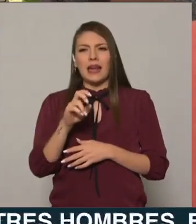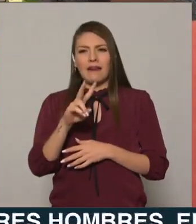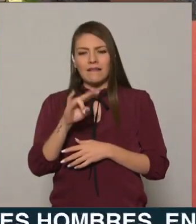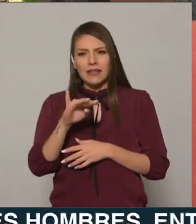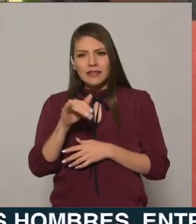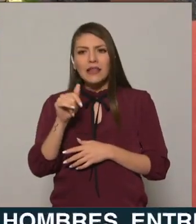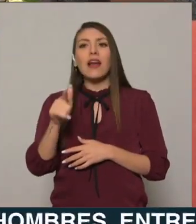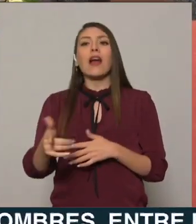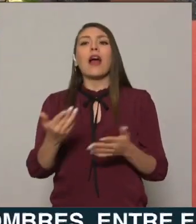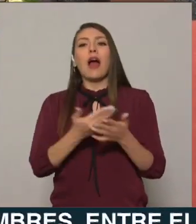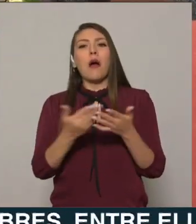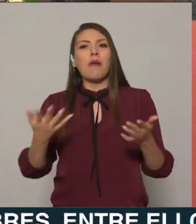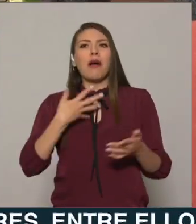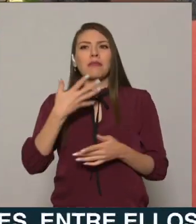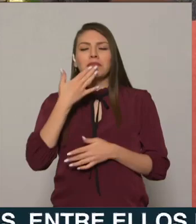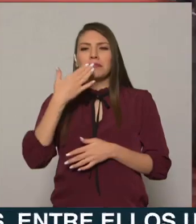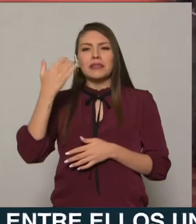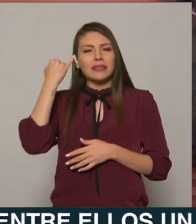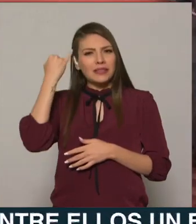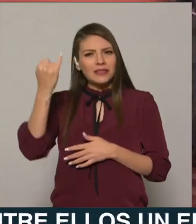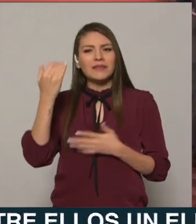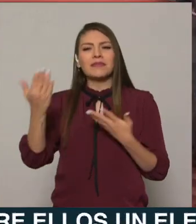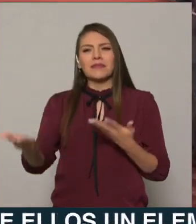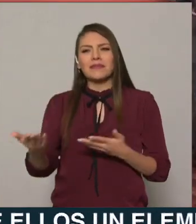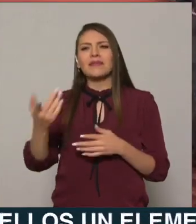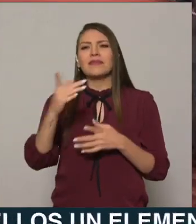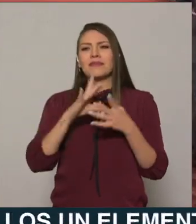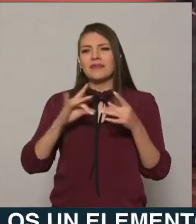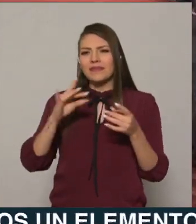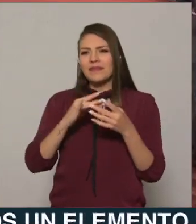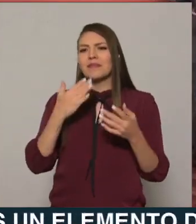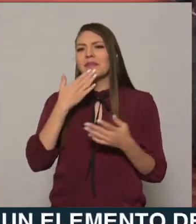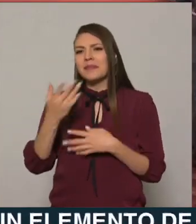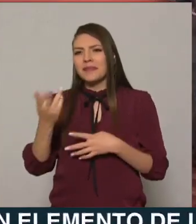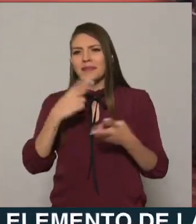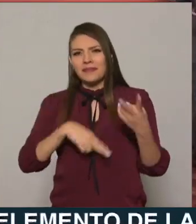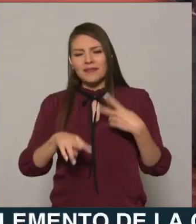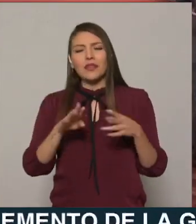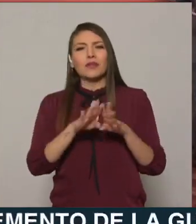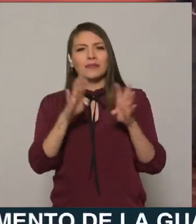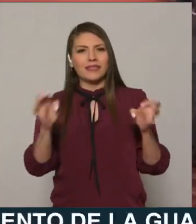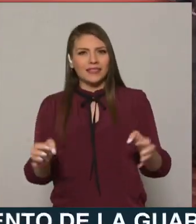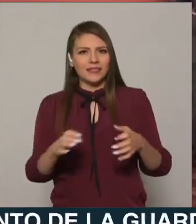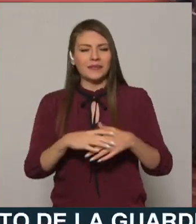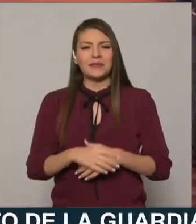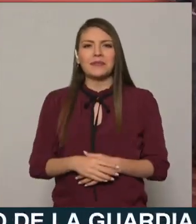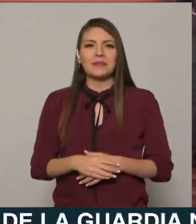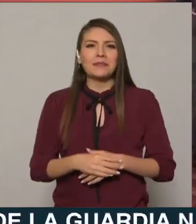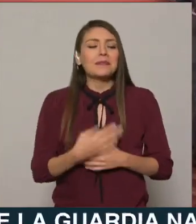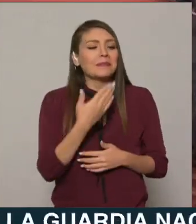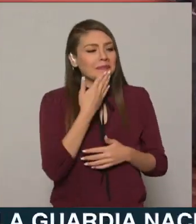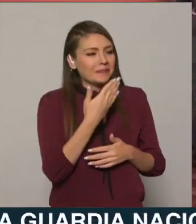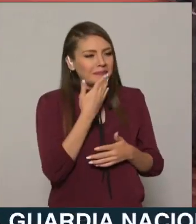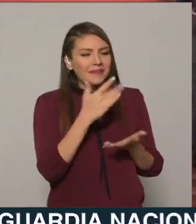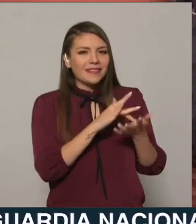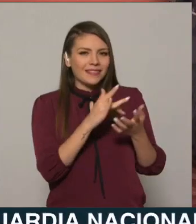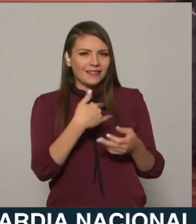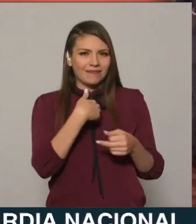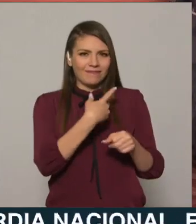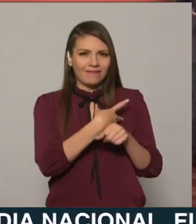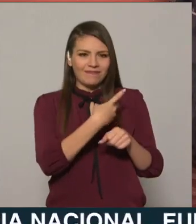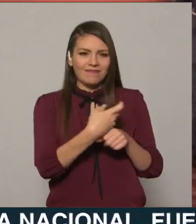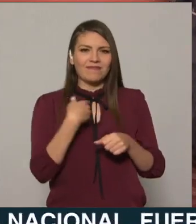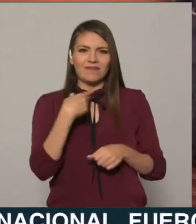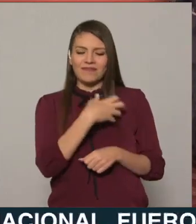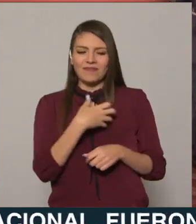idea. Y dejemos que ella nos platique más sobre esto. Mariel, bienvenida, ¿cómo estás? Muy bien, muy contenta de estar aquí. Muchísimas gracias por la invitación. No,